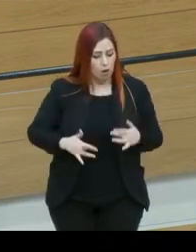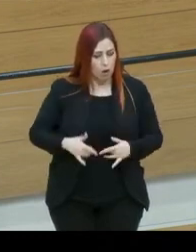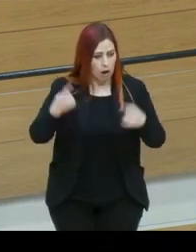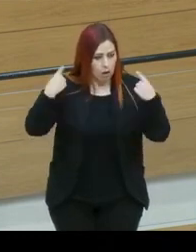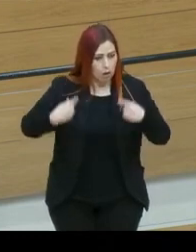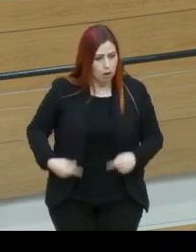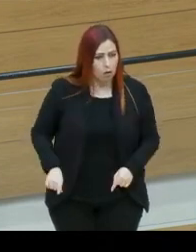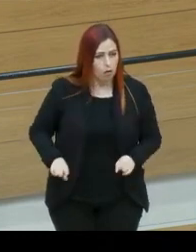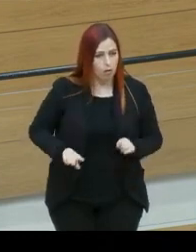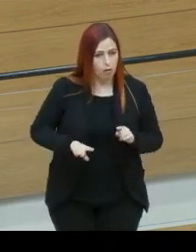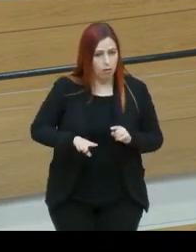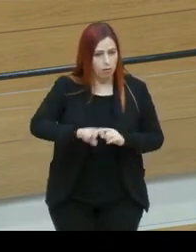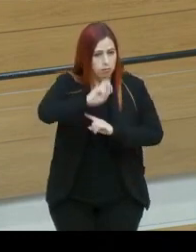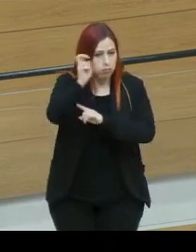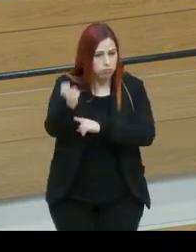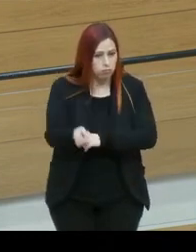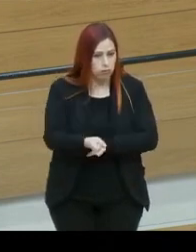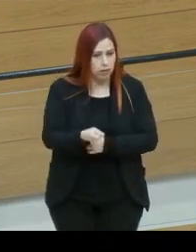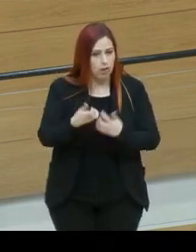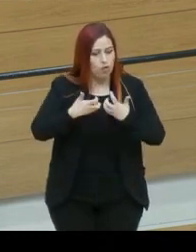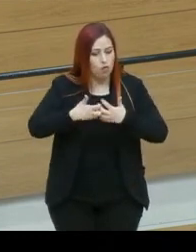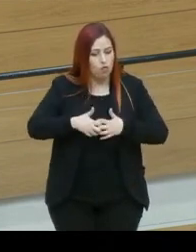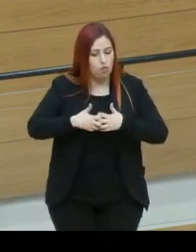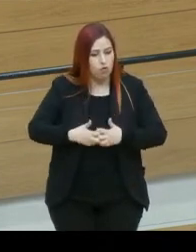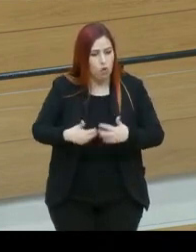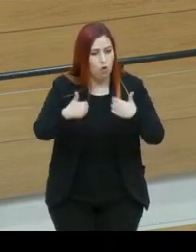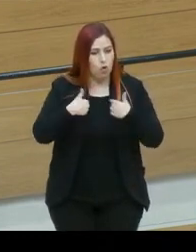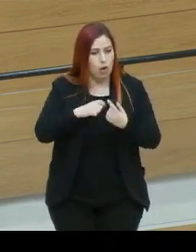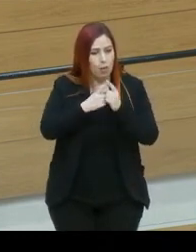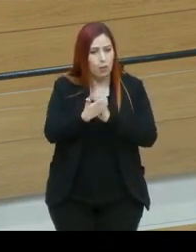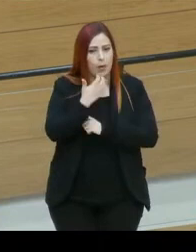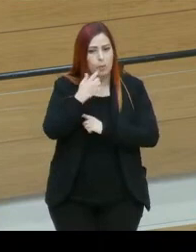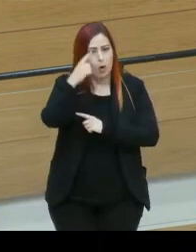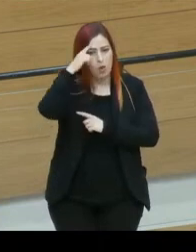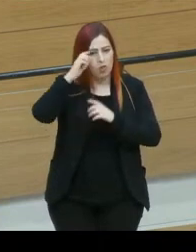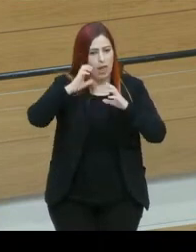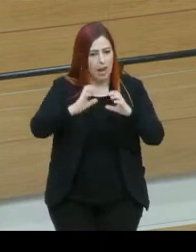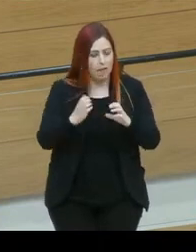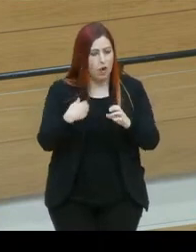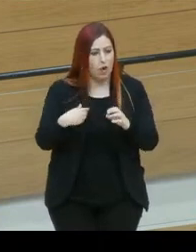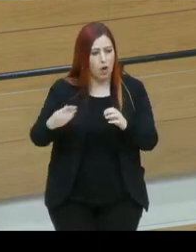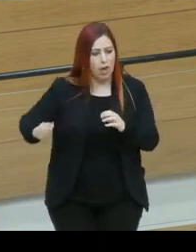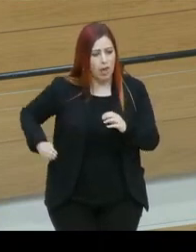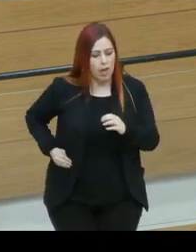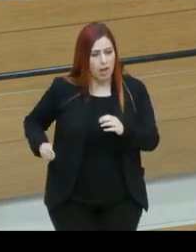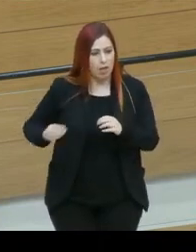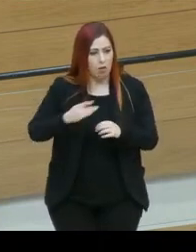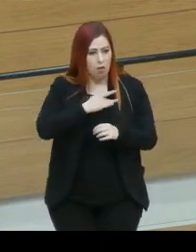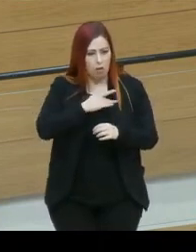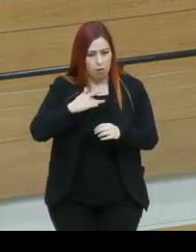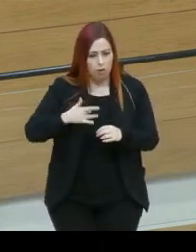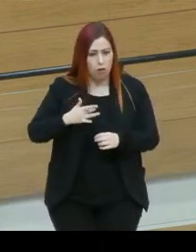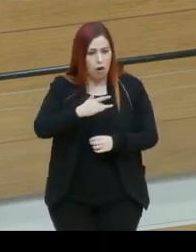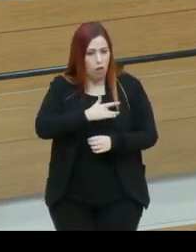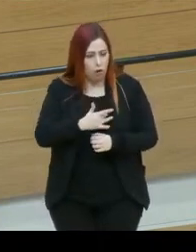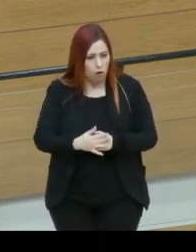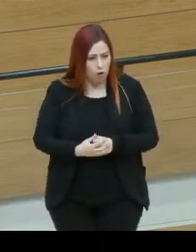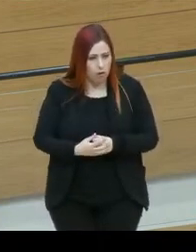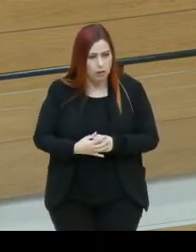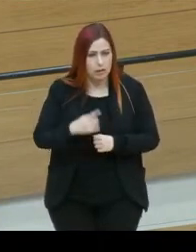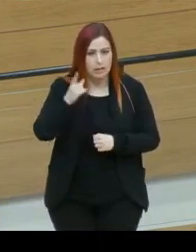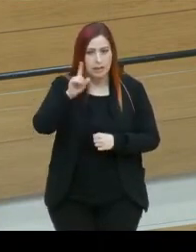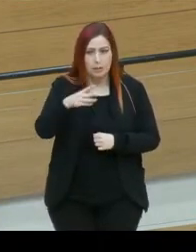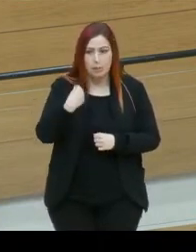cuerpo alterando su función. Puede alterar el cerebro, el hígado, los riñones, el corazón. Y además,